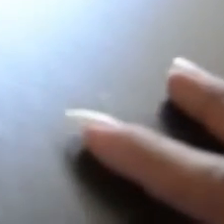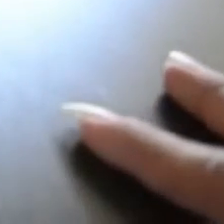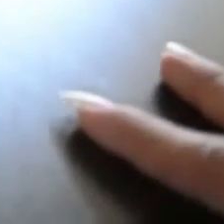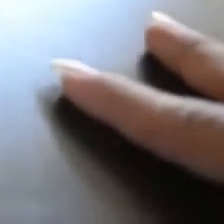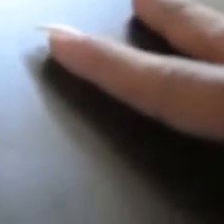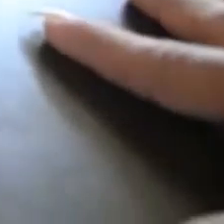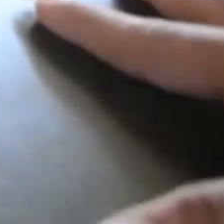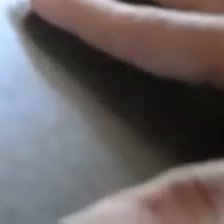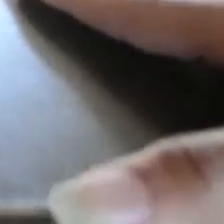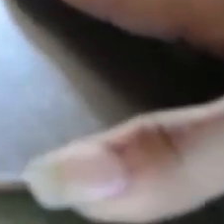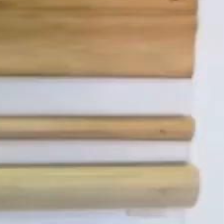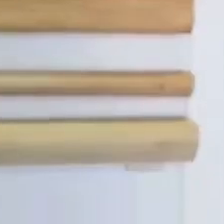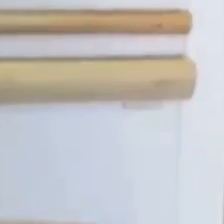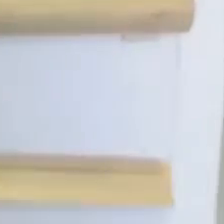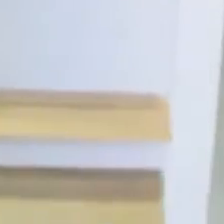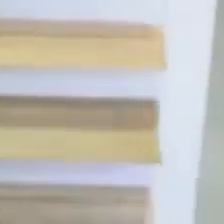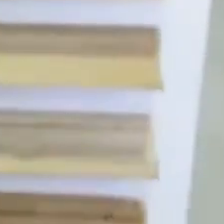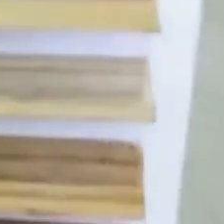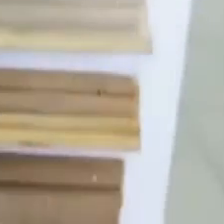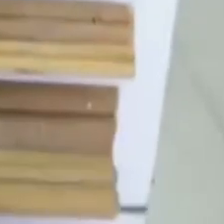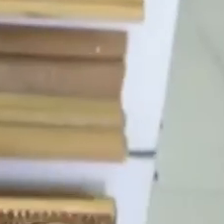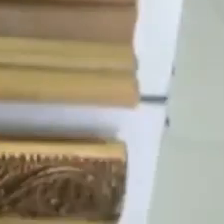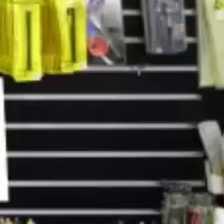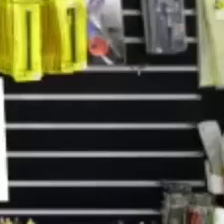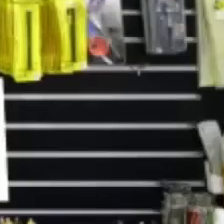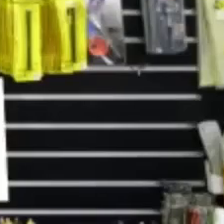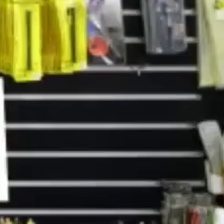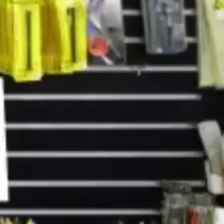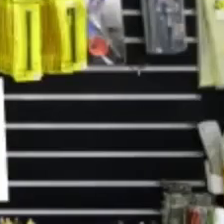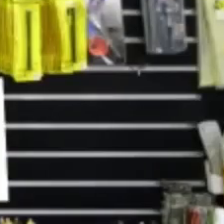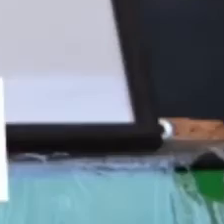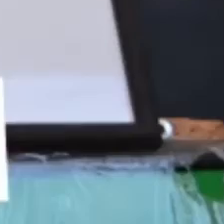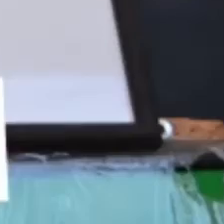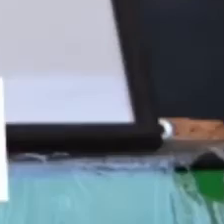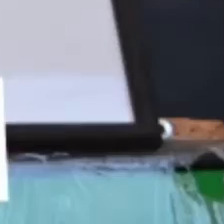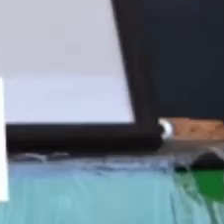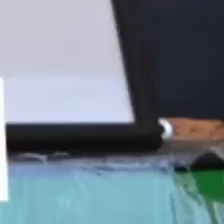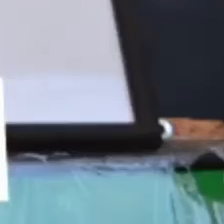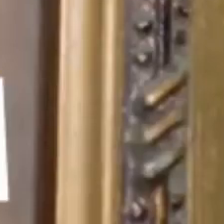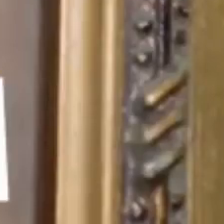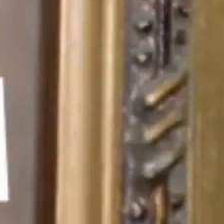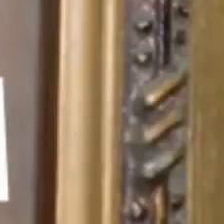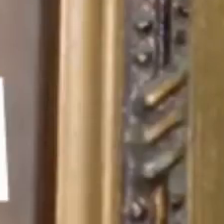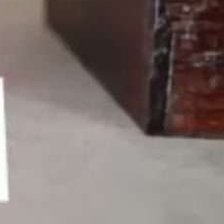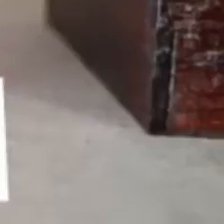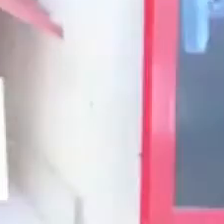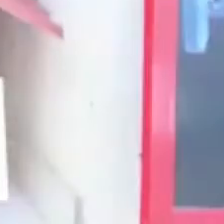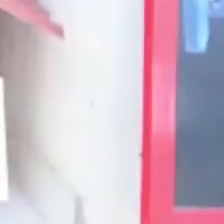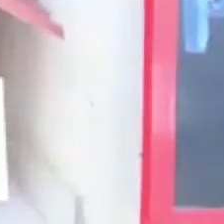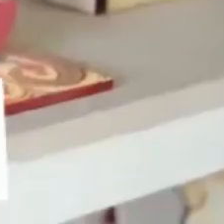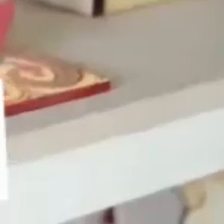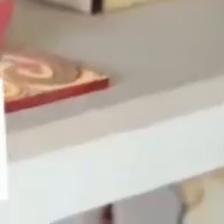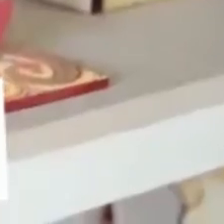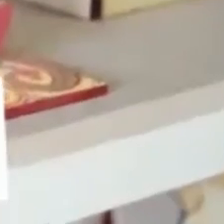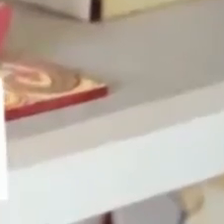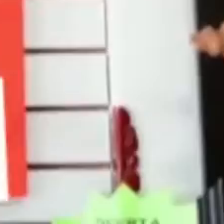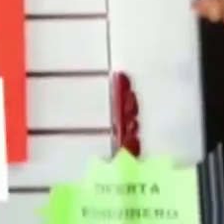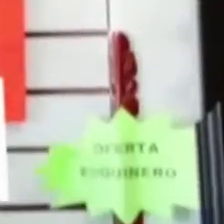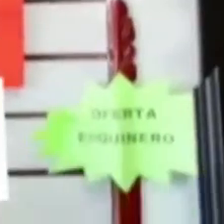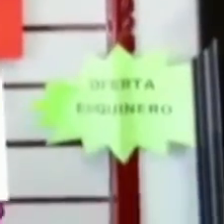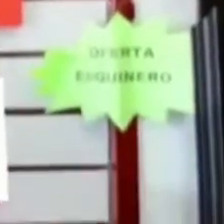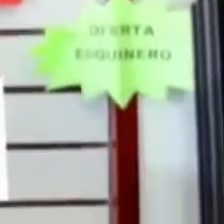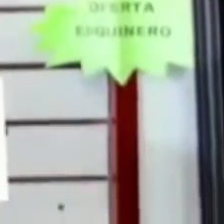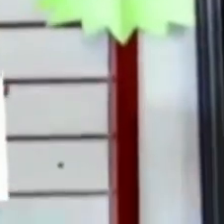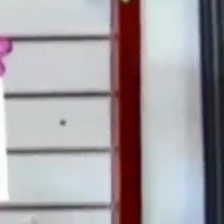Además, se encuentra triples por retal, molduras, ferretería, tableros y mucho más. Calle 50,